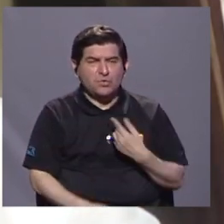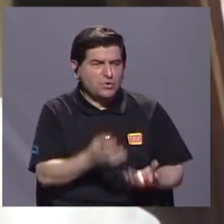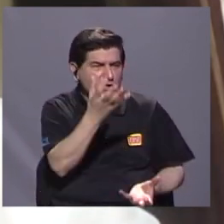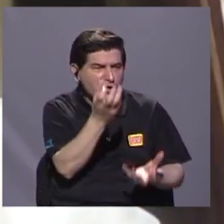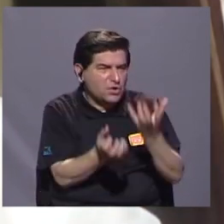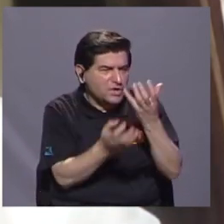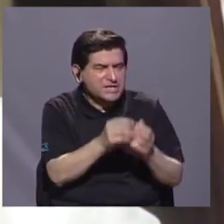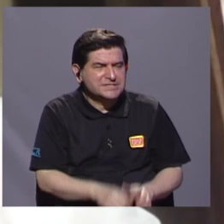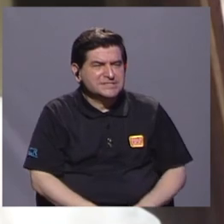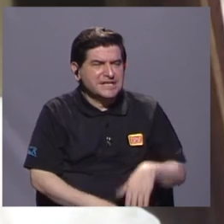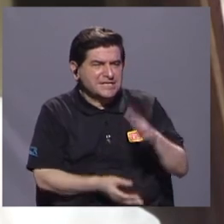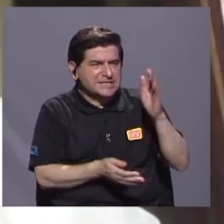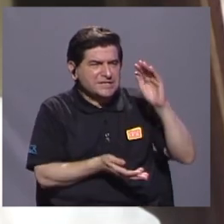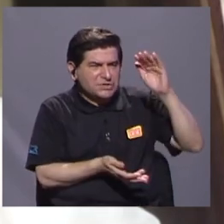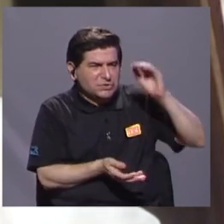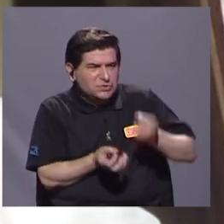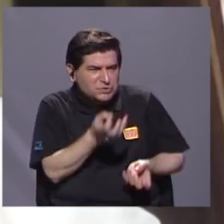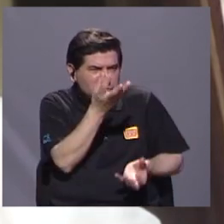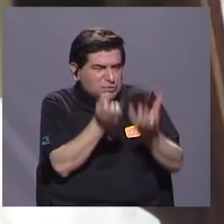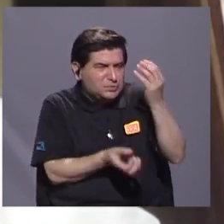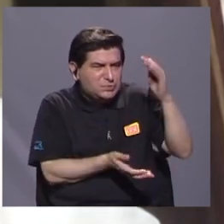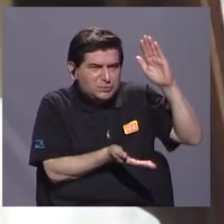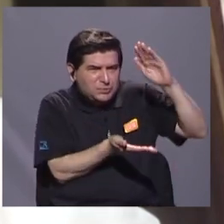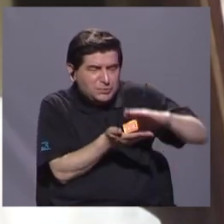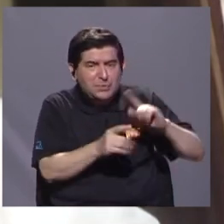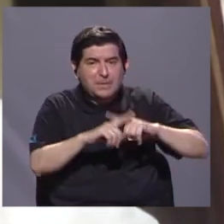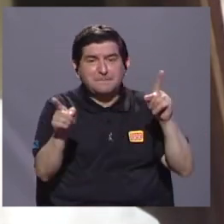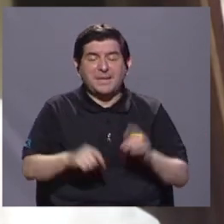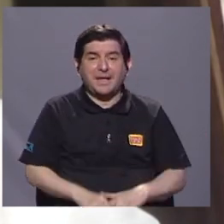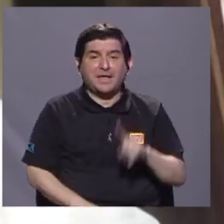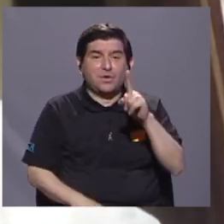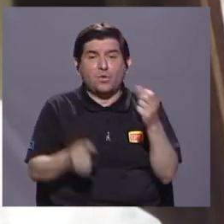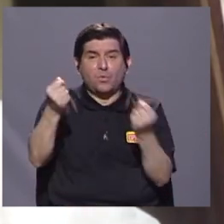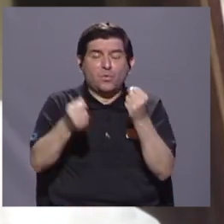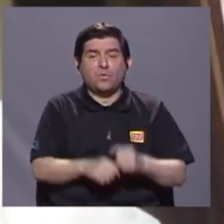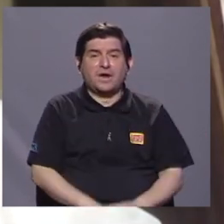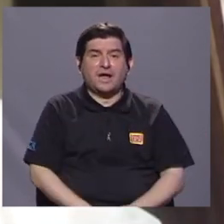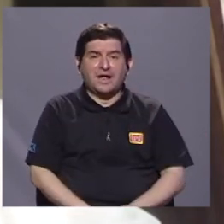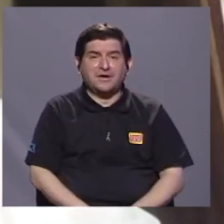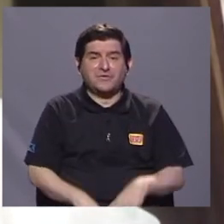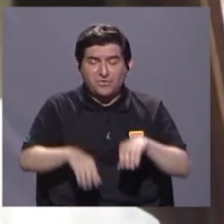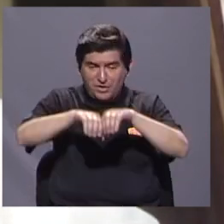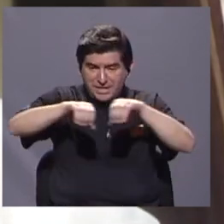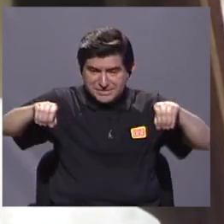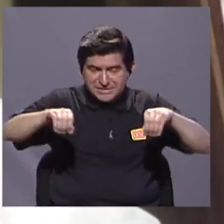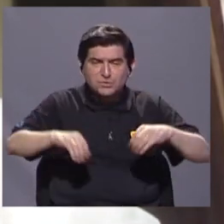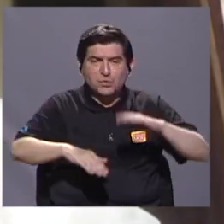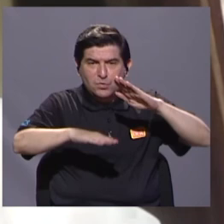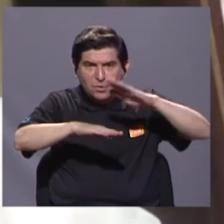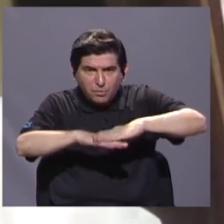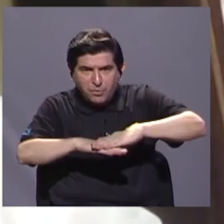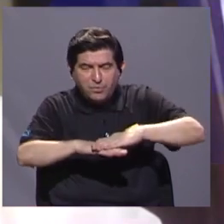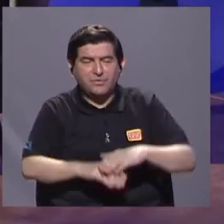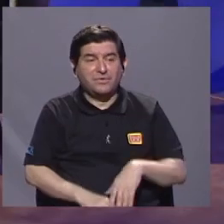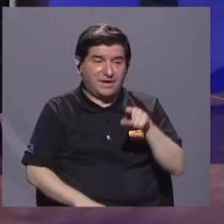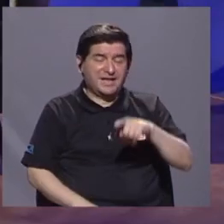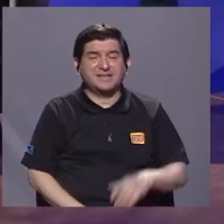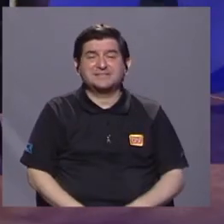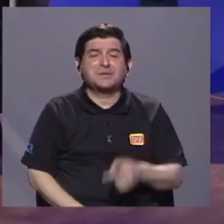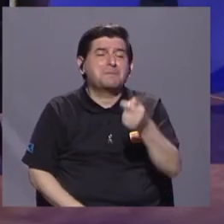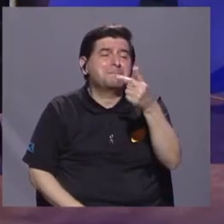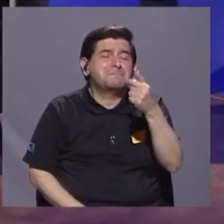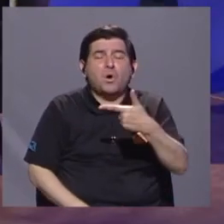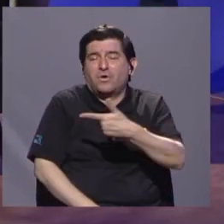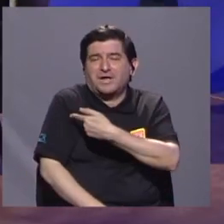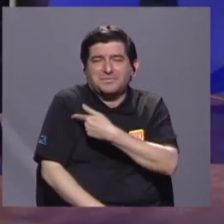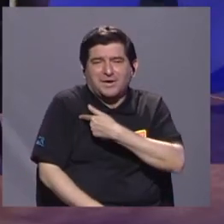una manguera en donde tenés un camión estripándote la manguera, ¿verdad? Que ese es el flujo de vacunas que entra al país. Si el flujo fuese